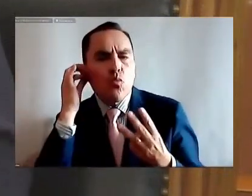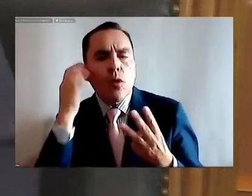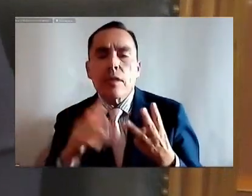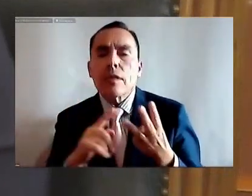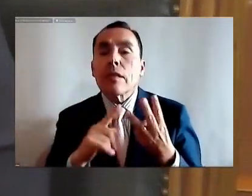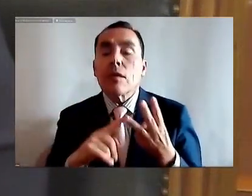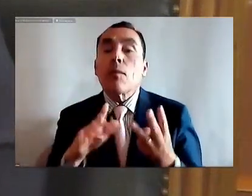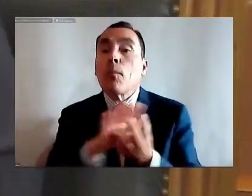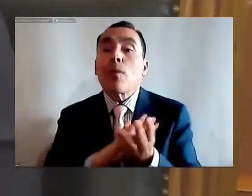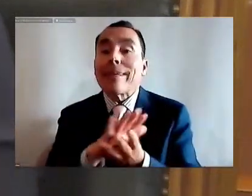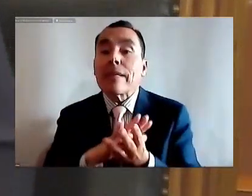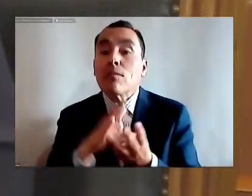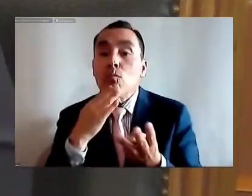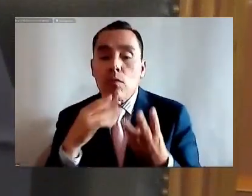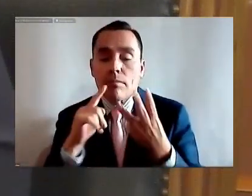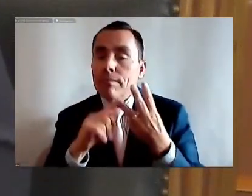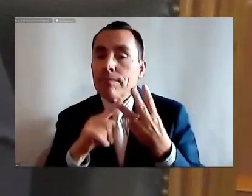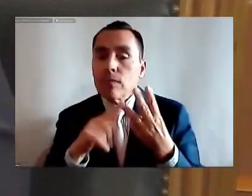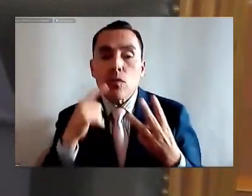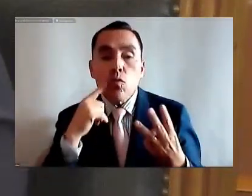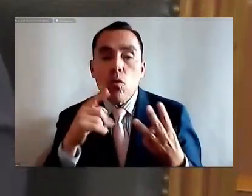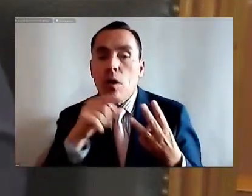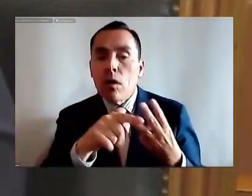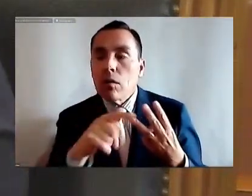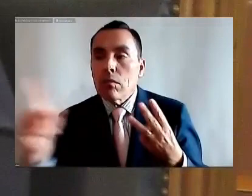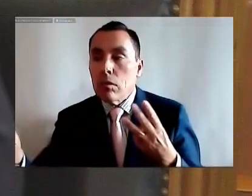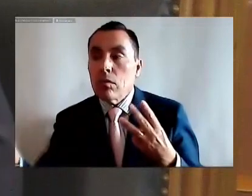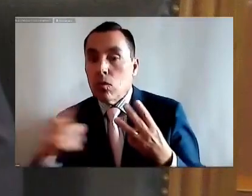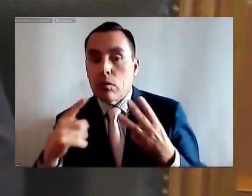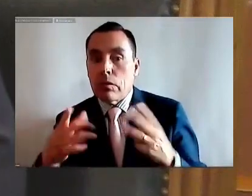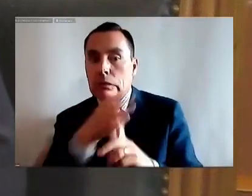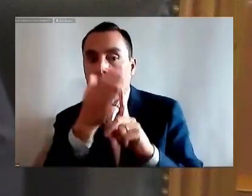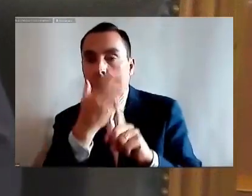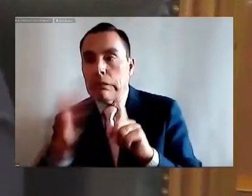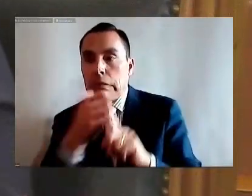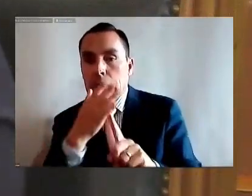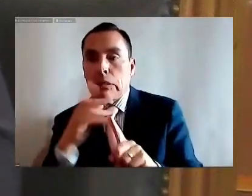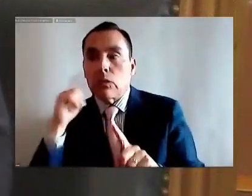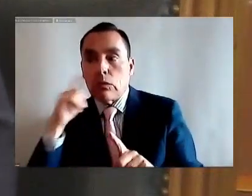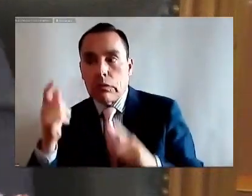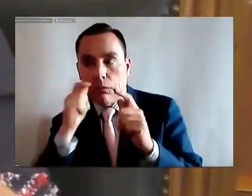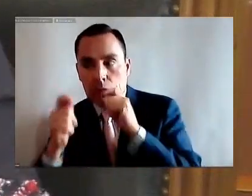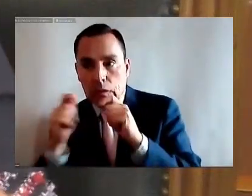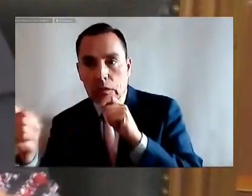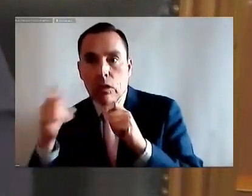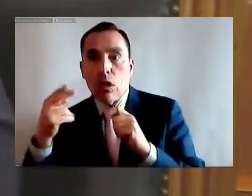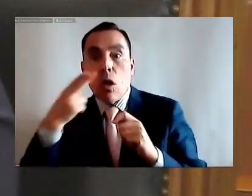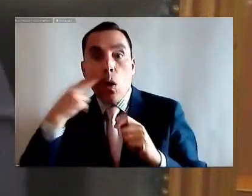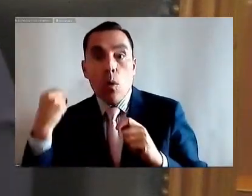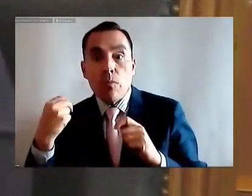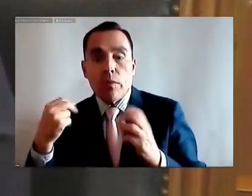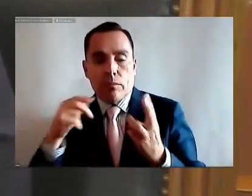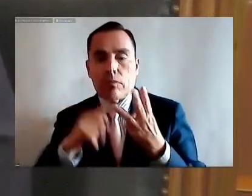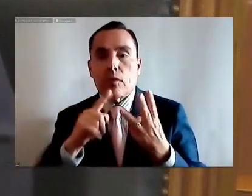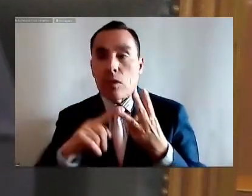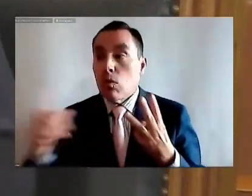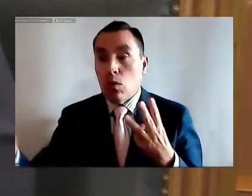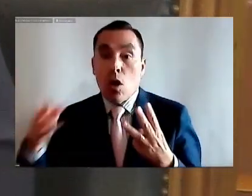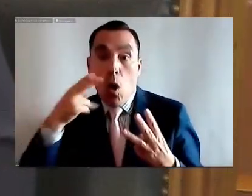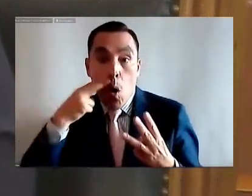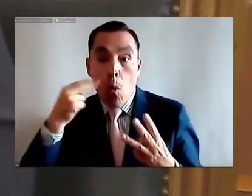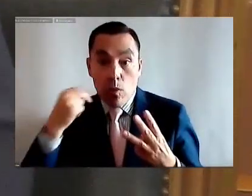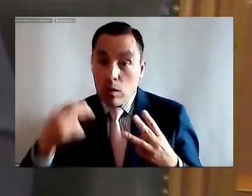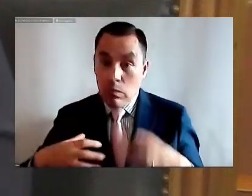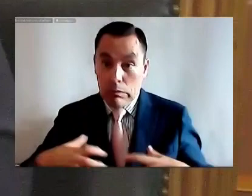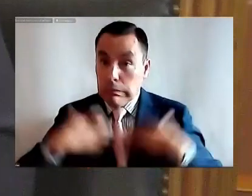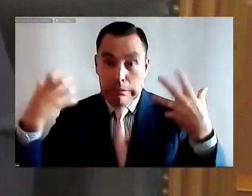de medidas de no acercamiento, algunas medidas de protección de la mujer, que ahí vemos de nuevo la violencia, cómo también